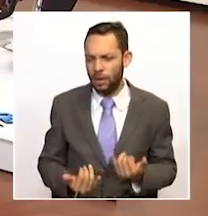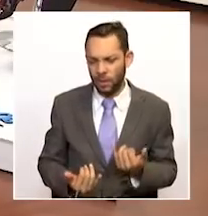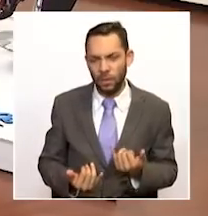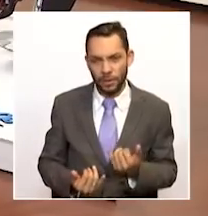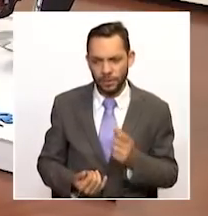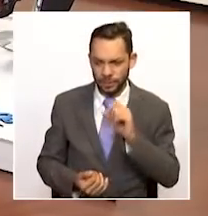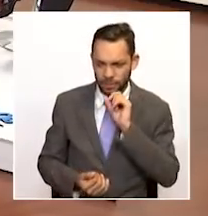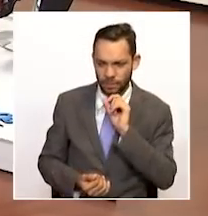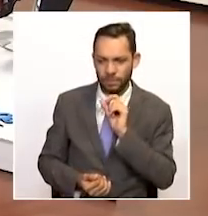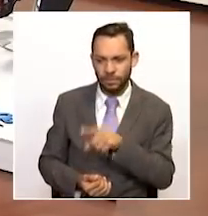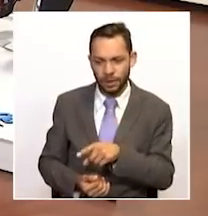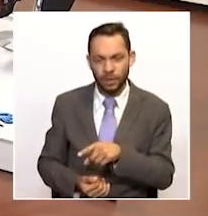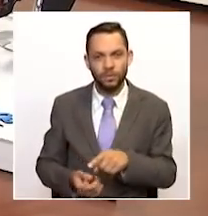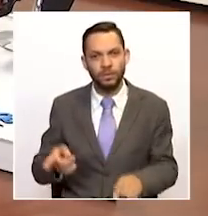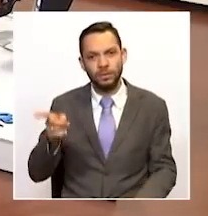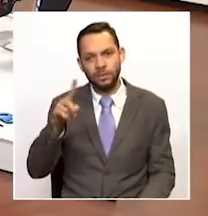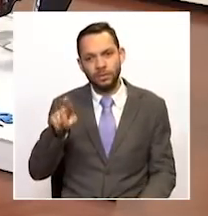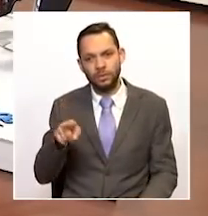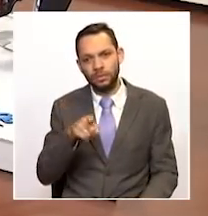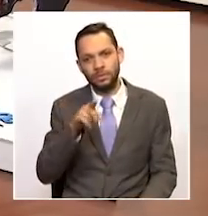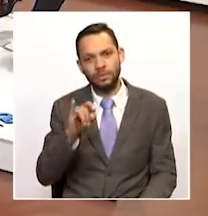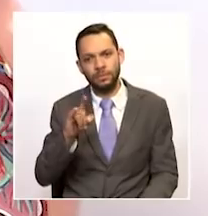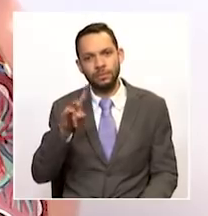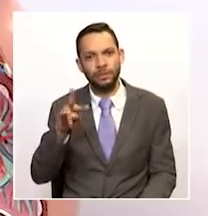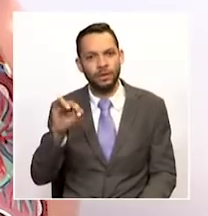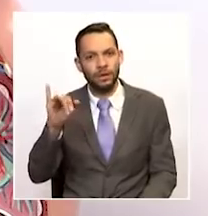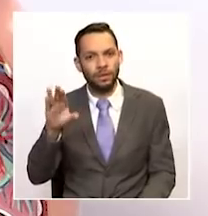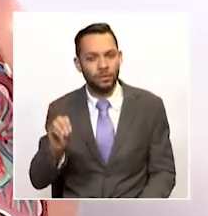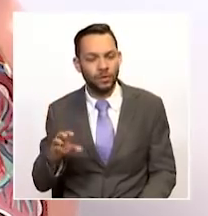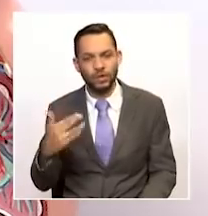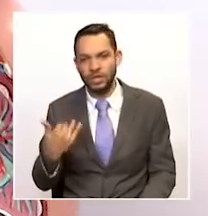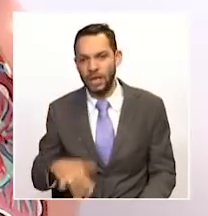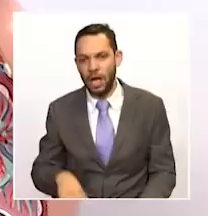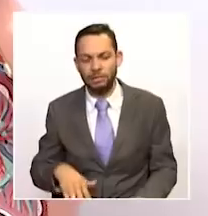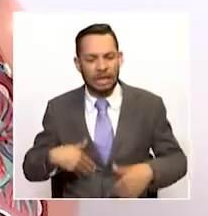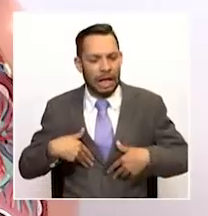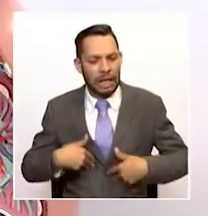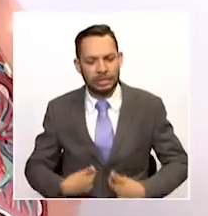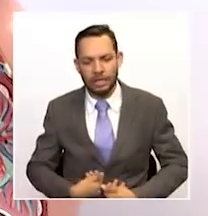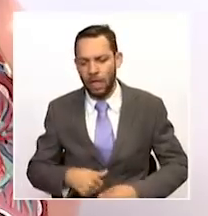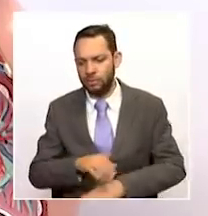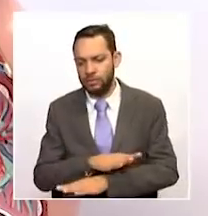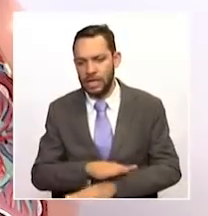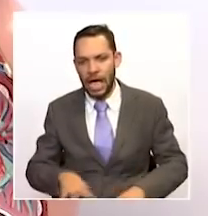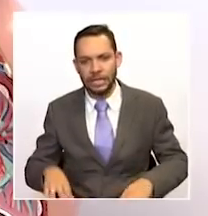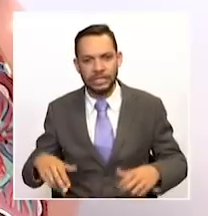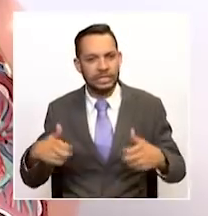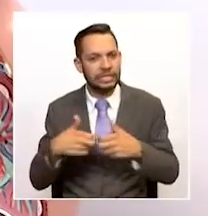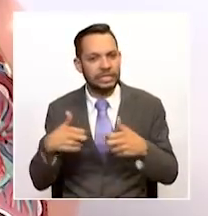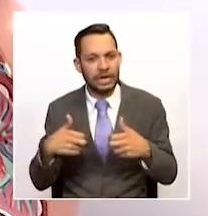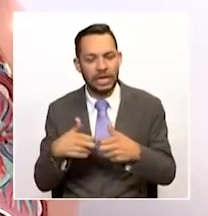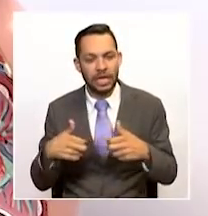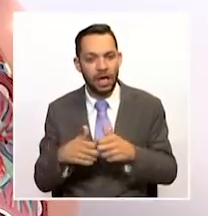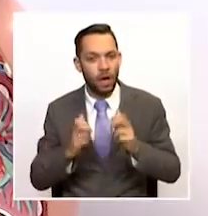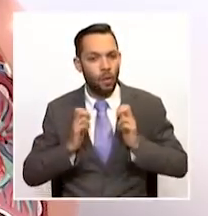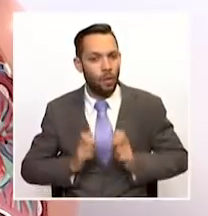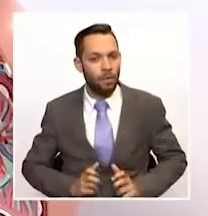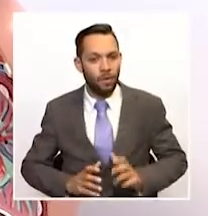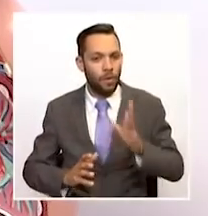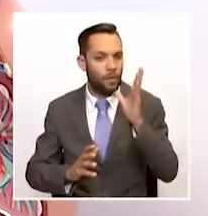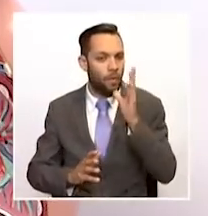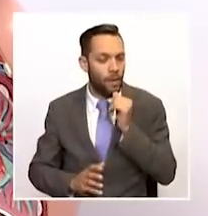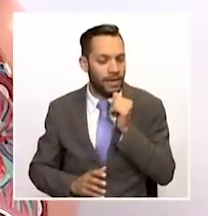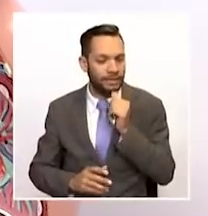silvio ya dije ah como si se me hubiera pasado el motor me quedé sin energía cuando hay todo ese